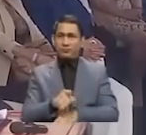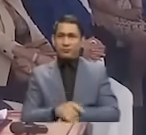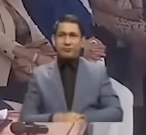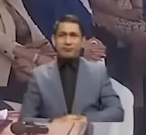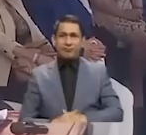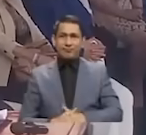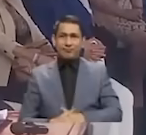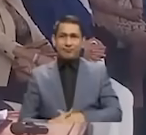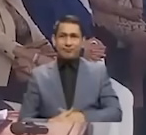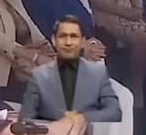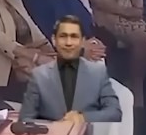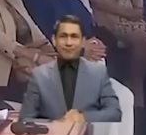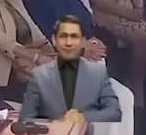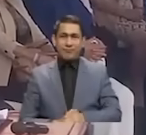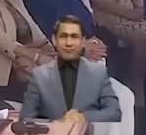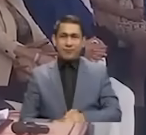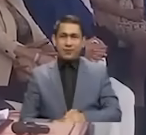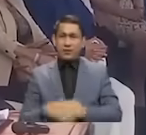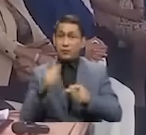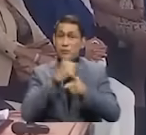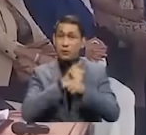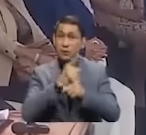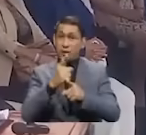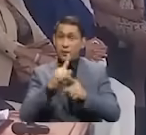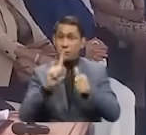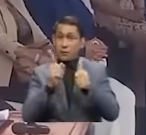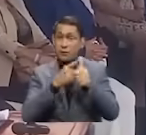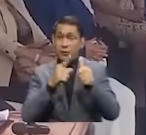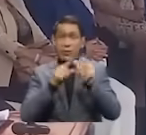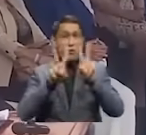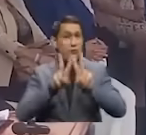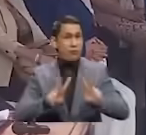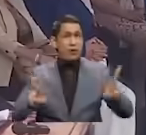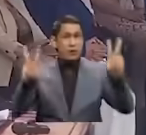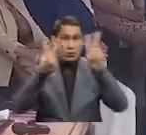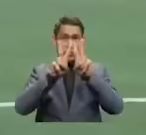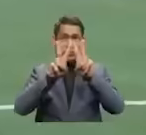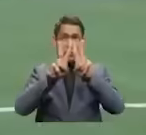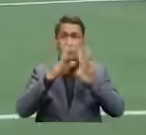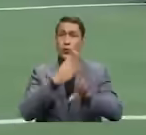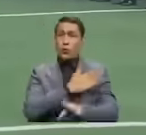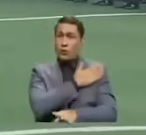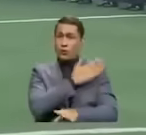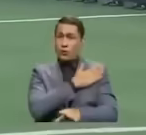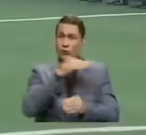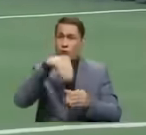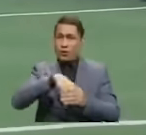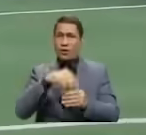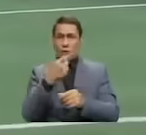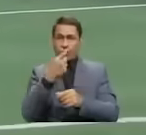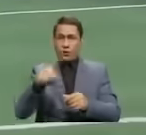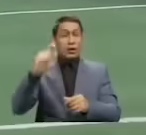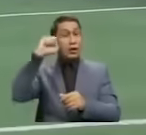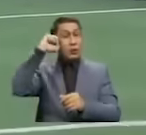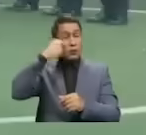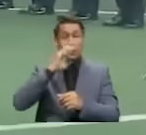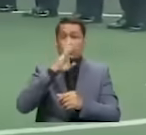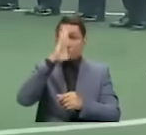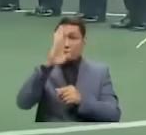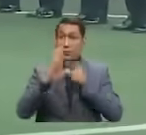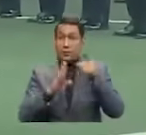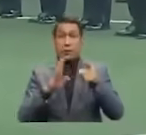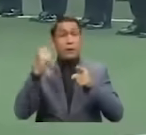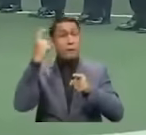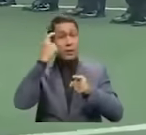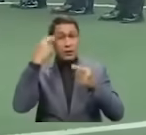lealtad, poniendo en práctica nuestros valores y principios institucionales. Confiamos en ustedes. Recuerden siempre, pensar